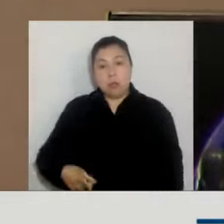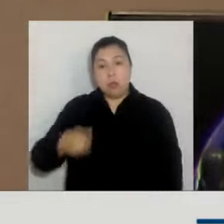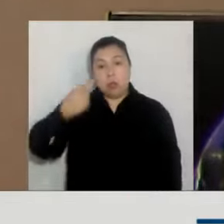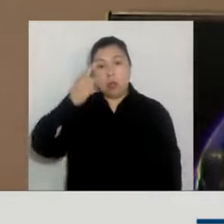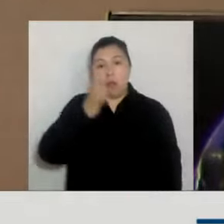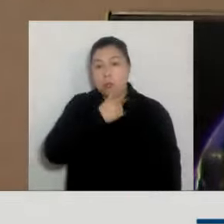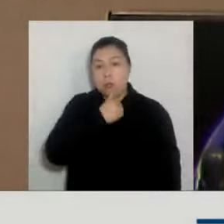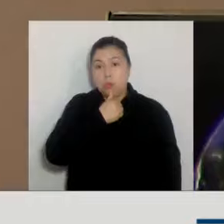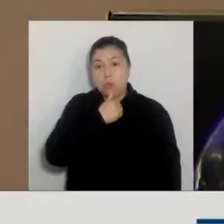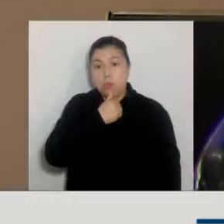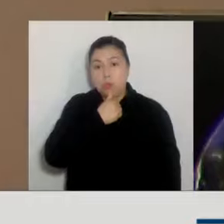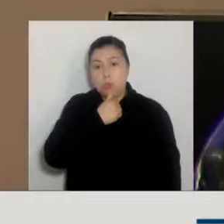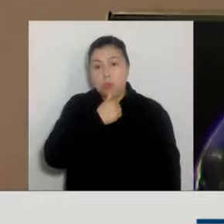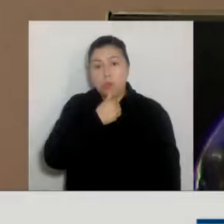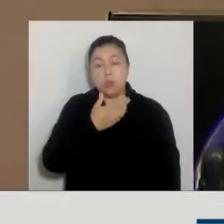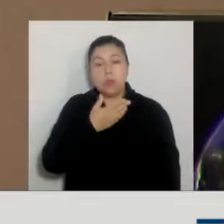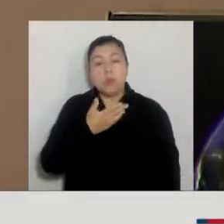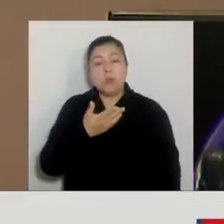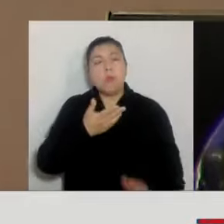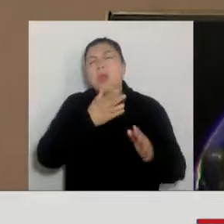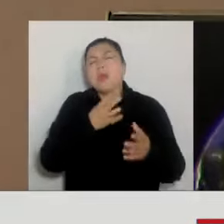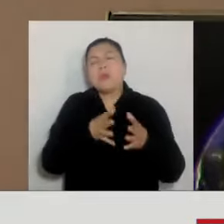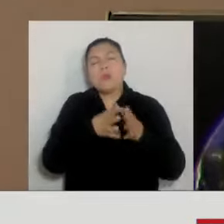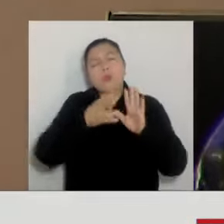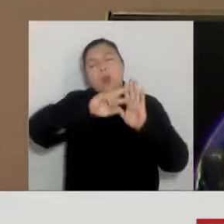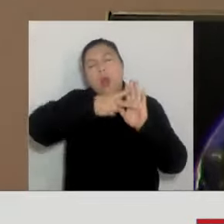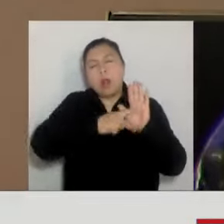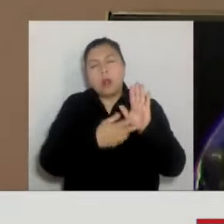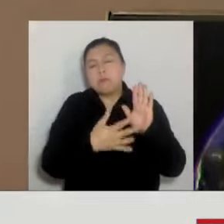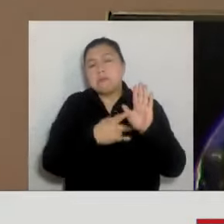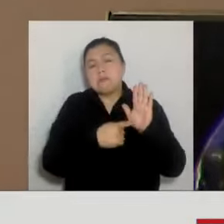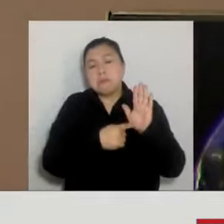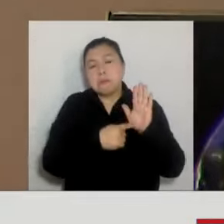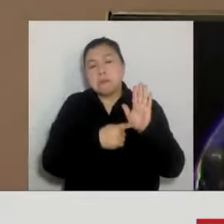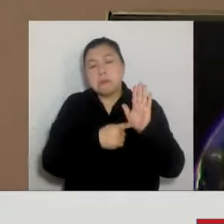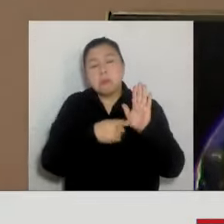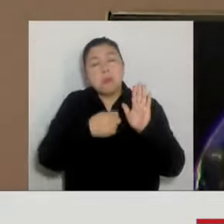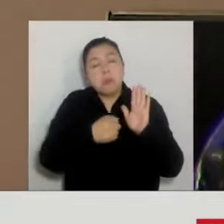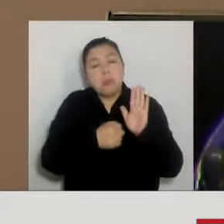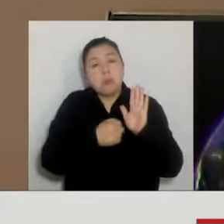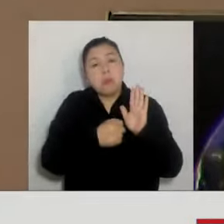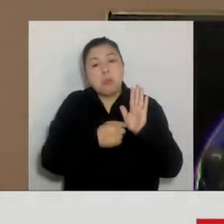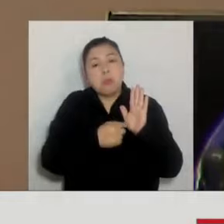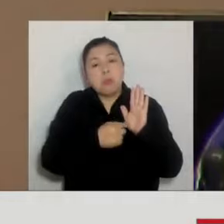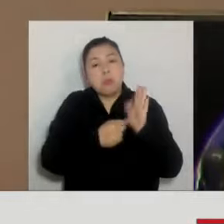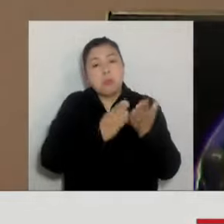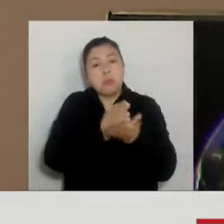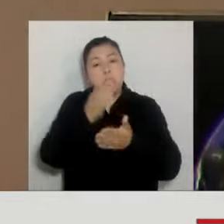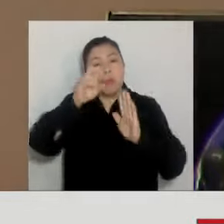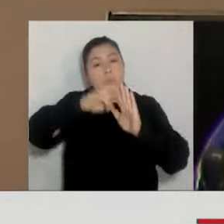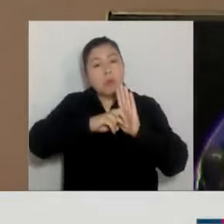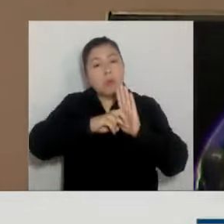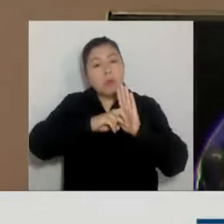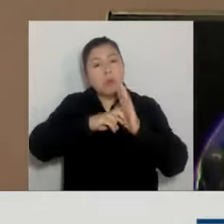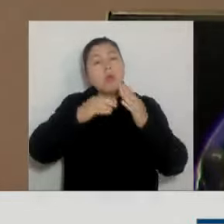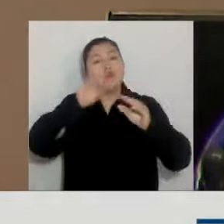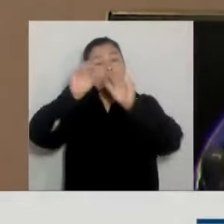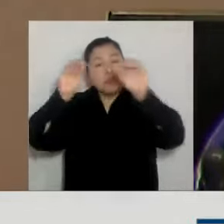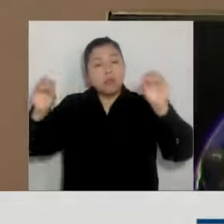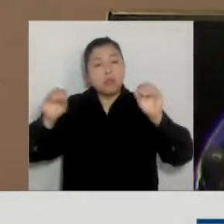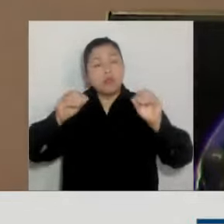hay mayores modificaciones que puedan generar que se pueda rechazar este proyecto Así que yo llamo a todos mis colegas a poder